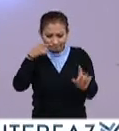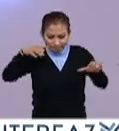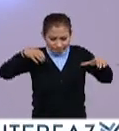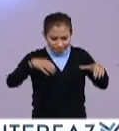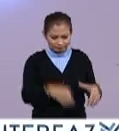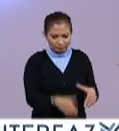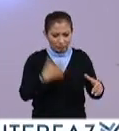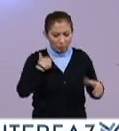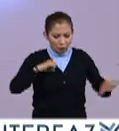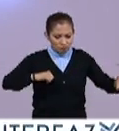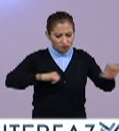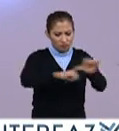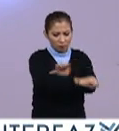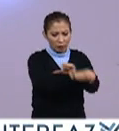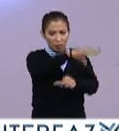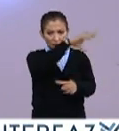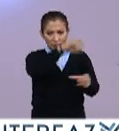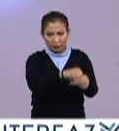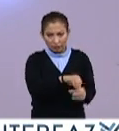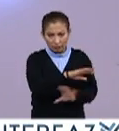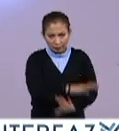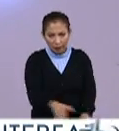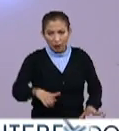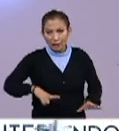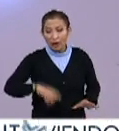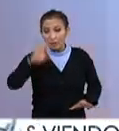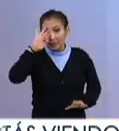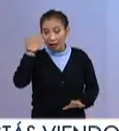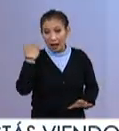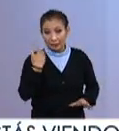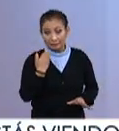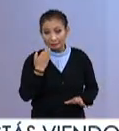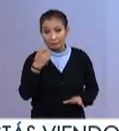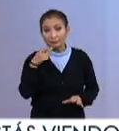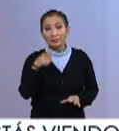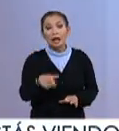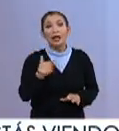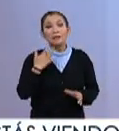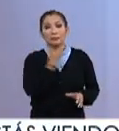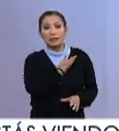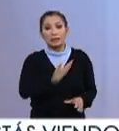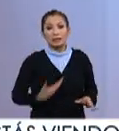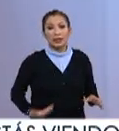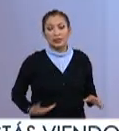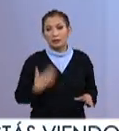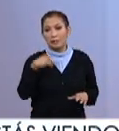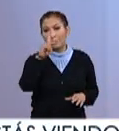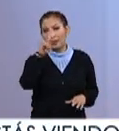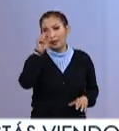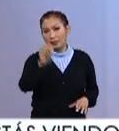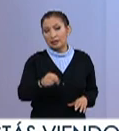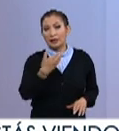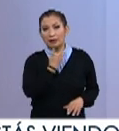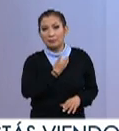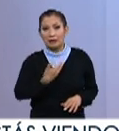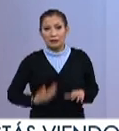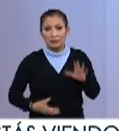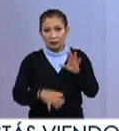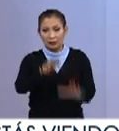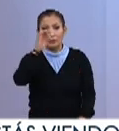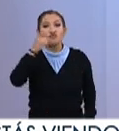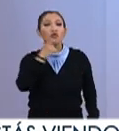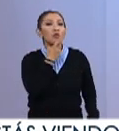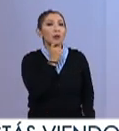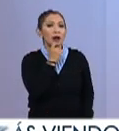concretará la transición en el gobierno federal de nuestro país. El presidente Enrique Peña Nieto y el presidente electo